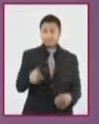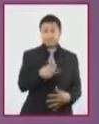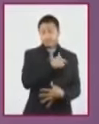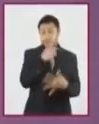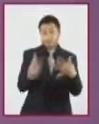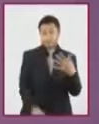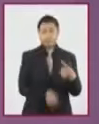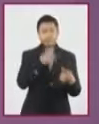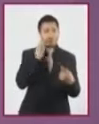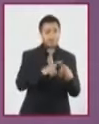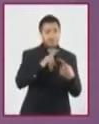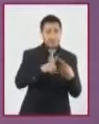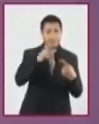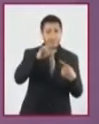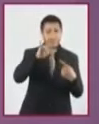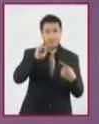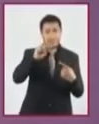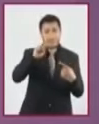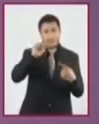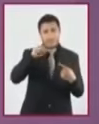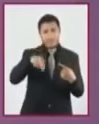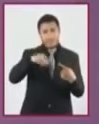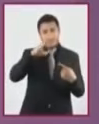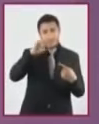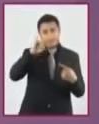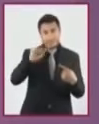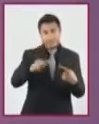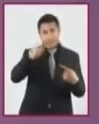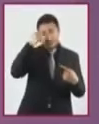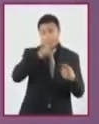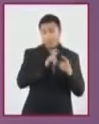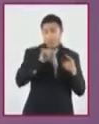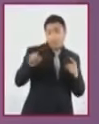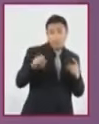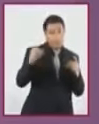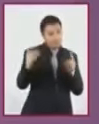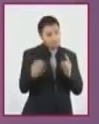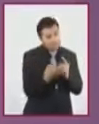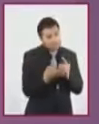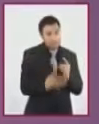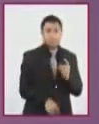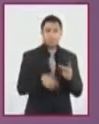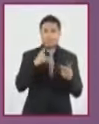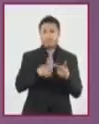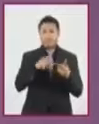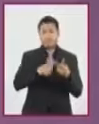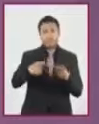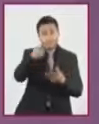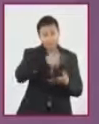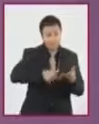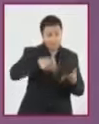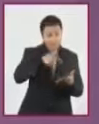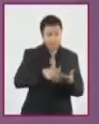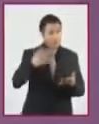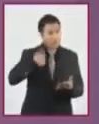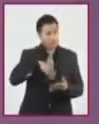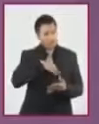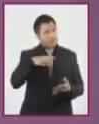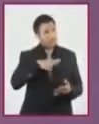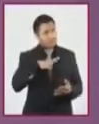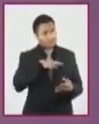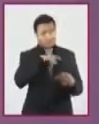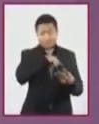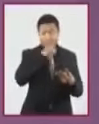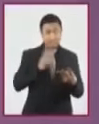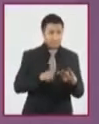factores. Primero, de la distancia a la que nos encontremos del sismo. Otro es de las mismas condiciones del sitio en donde estamos. Y otra